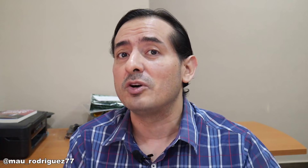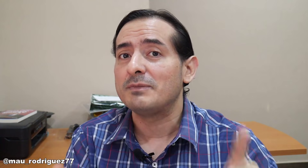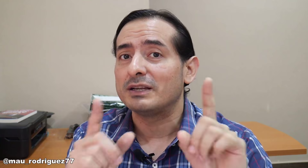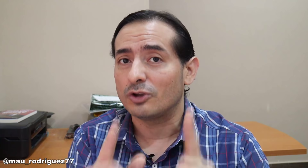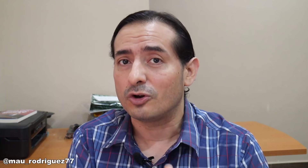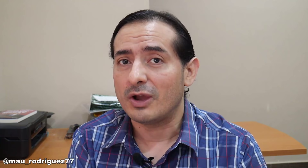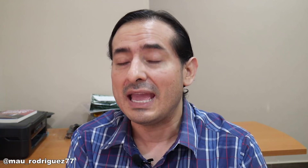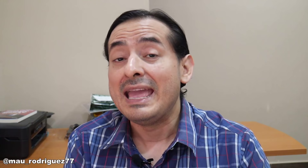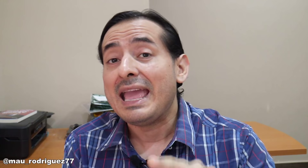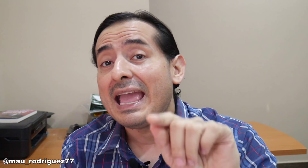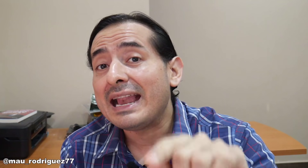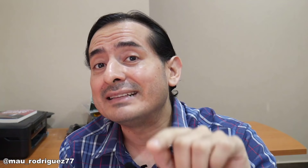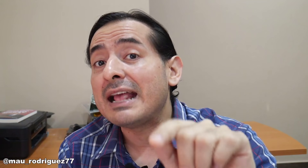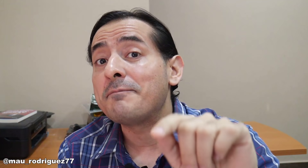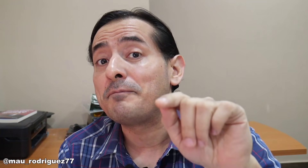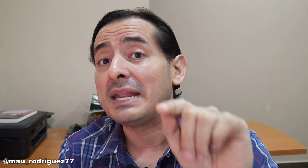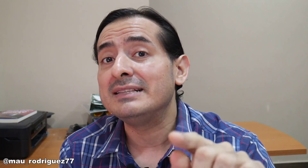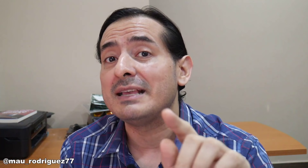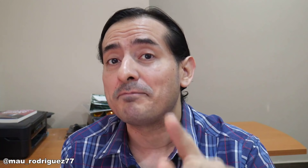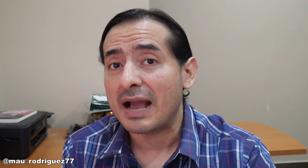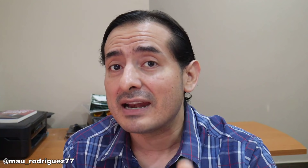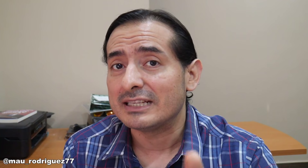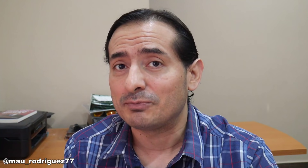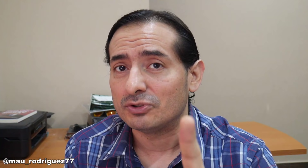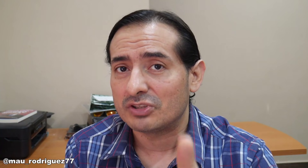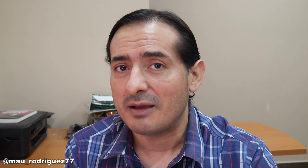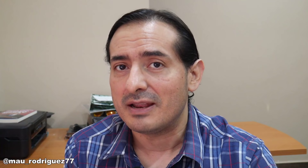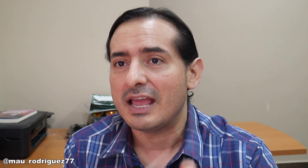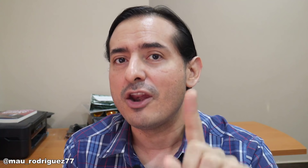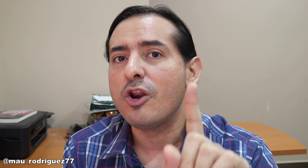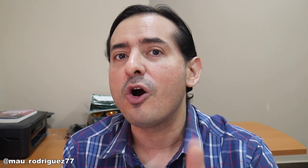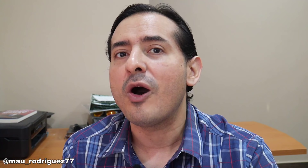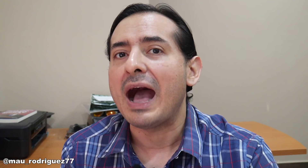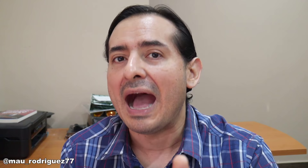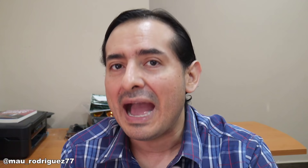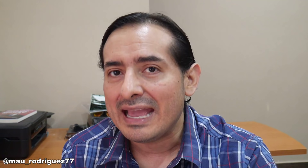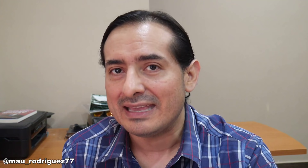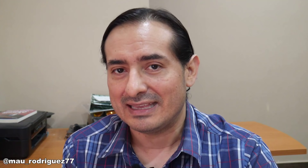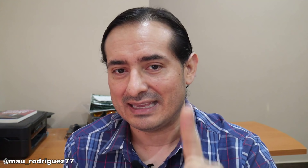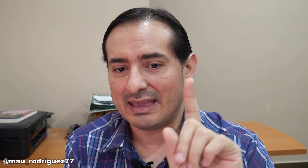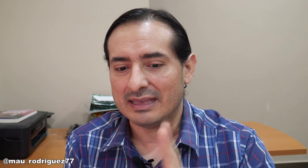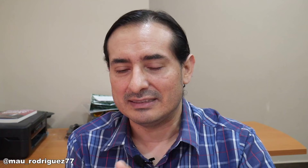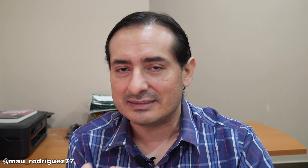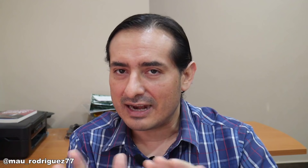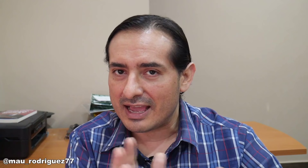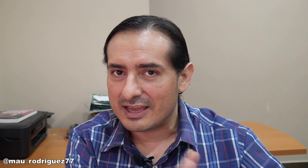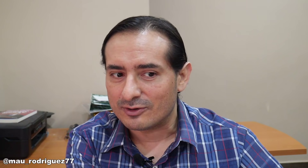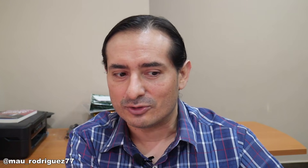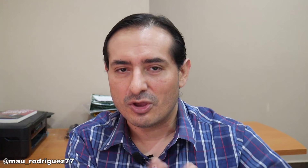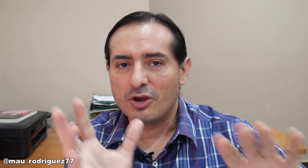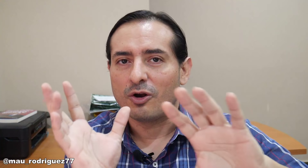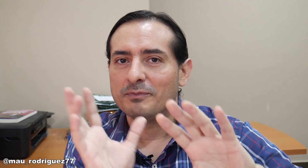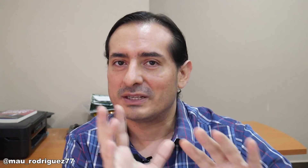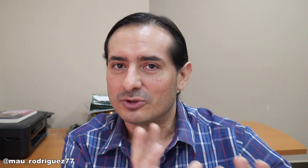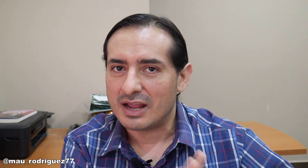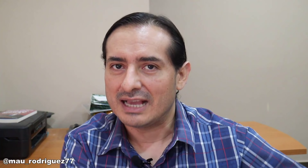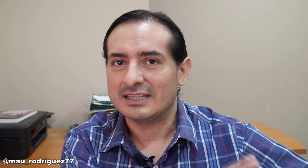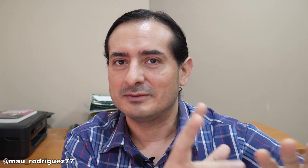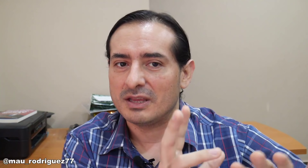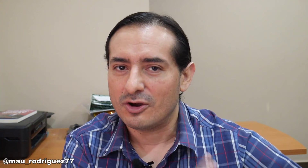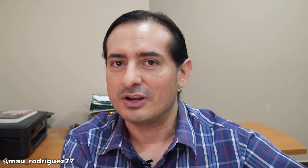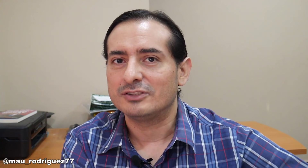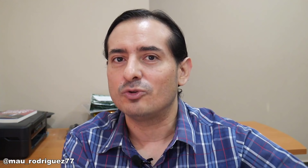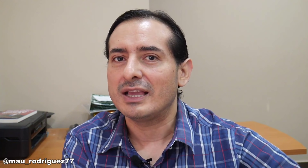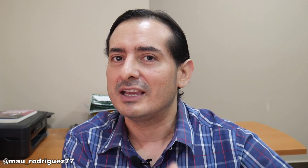de Tamaulipas, ojo, él es el principal responsable. No hay que distraernos con